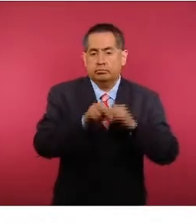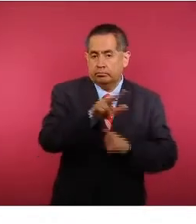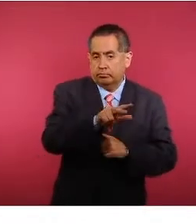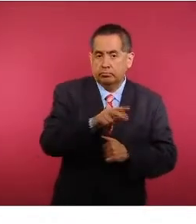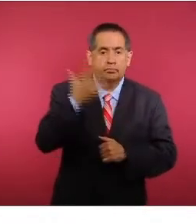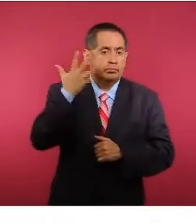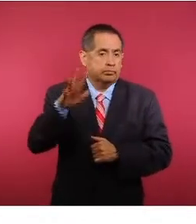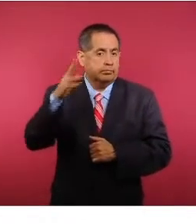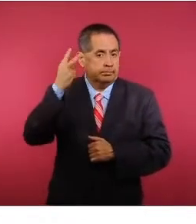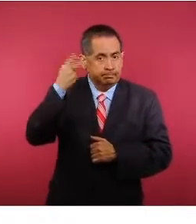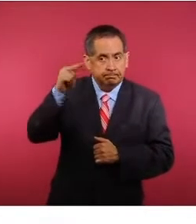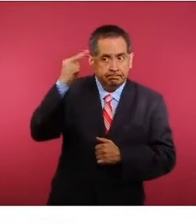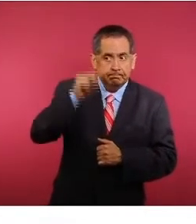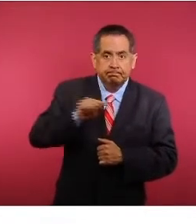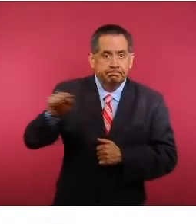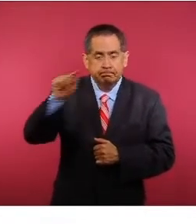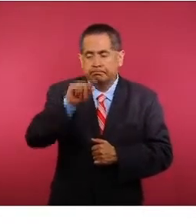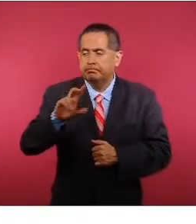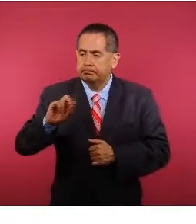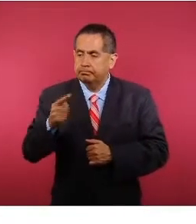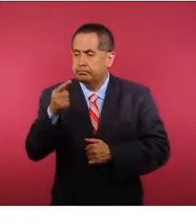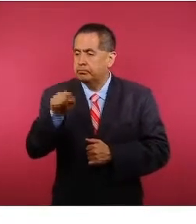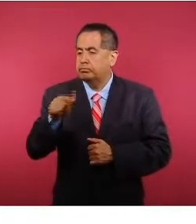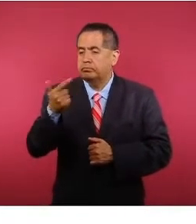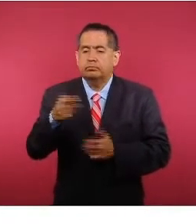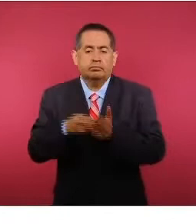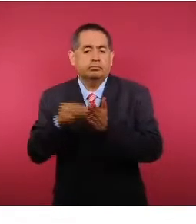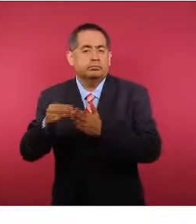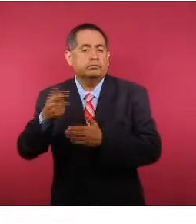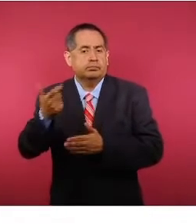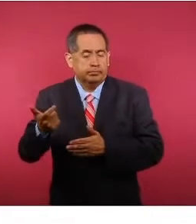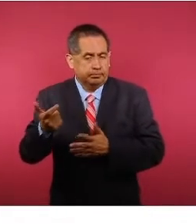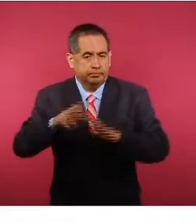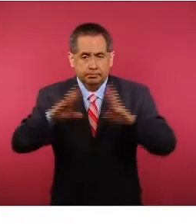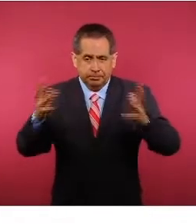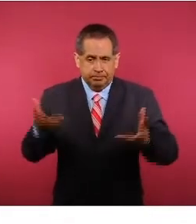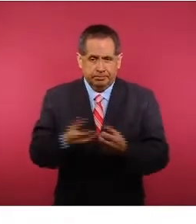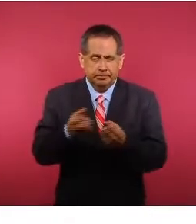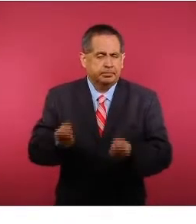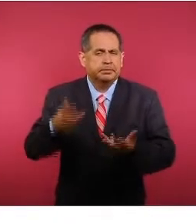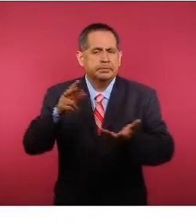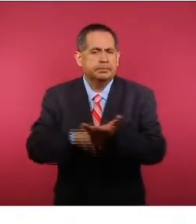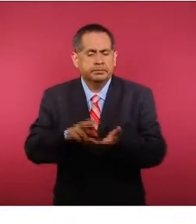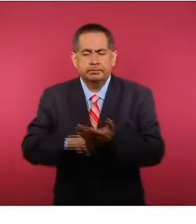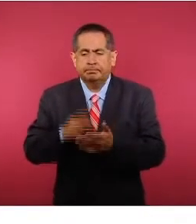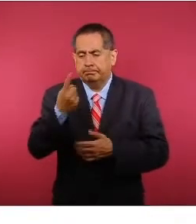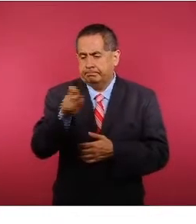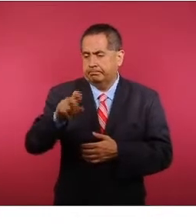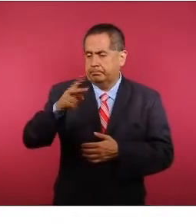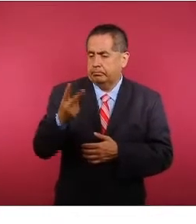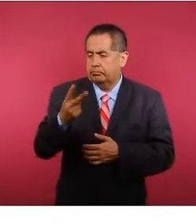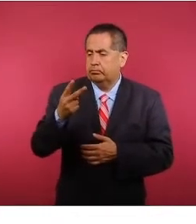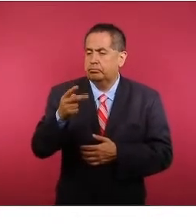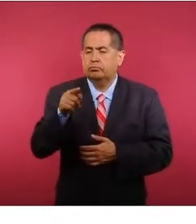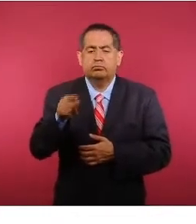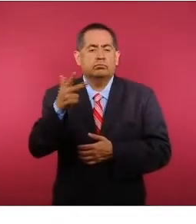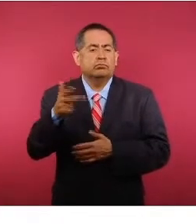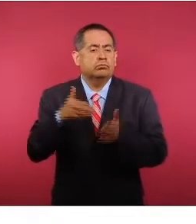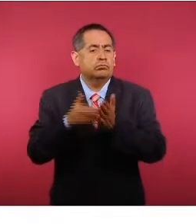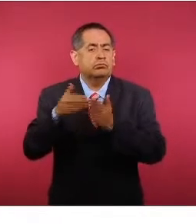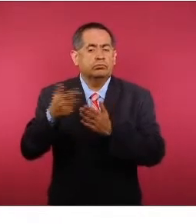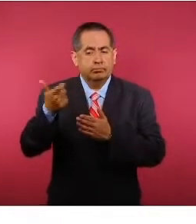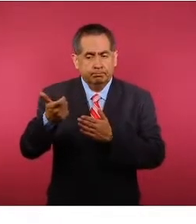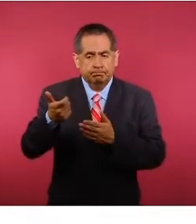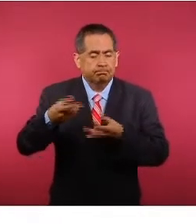2018, 10 viajes con 31.7 millones de pesos, haciendo un total de 102.8 millones